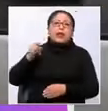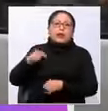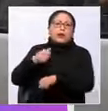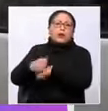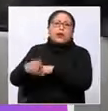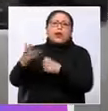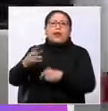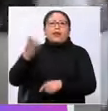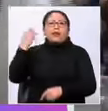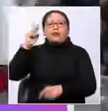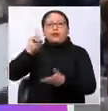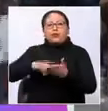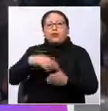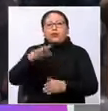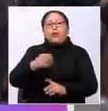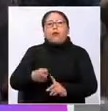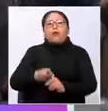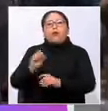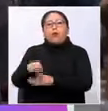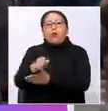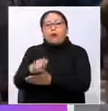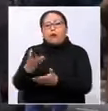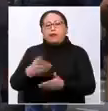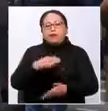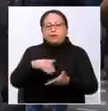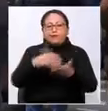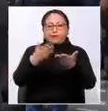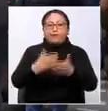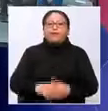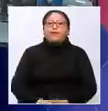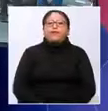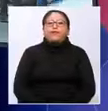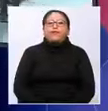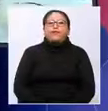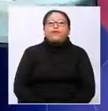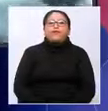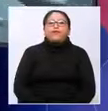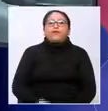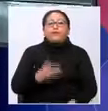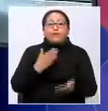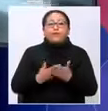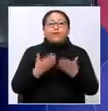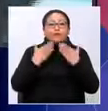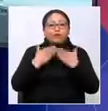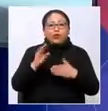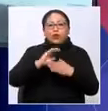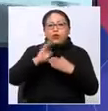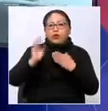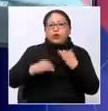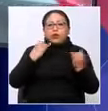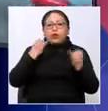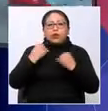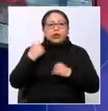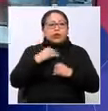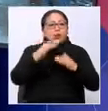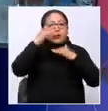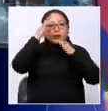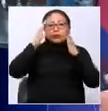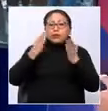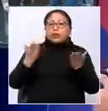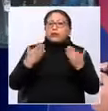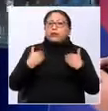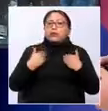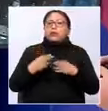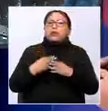en este caso. Con ese informe, retorno a Estudios Centrales. Muy bien, Helen, gracias por este completo informe. Estaremos atentos a cuáles son